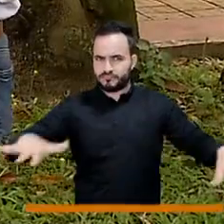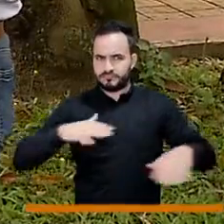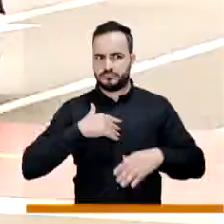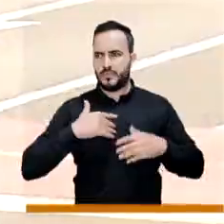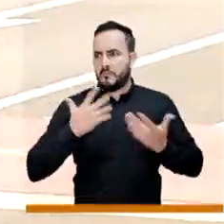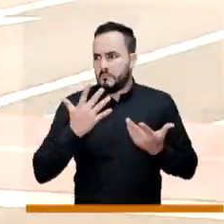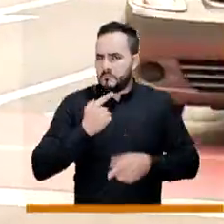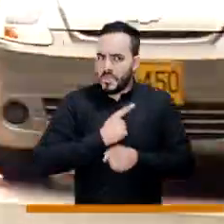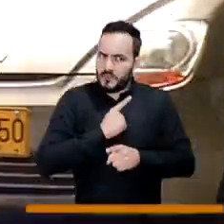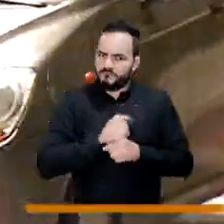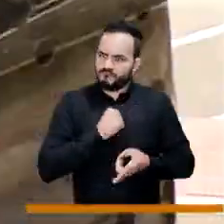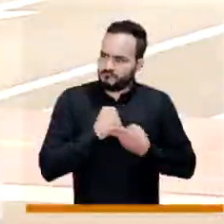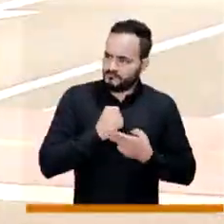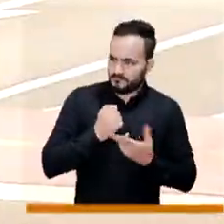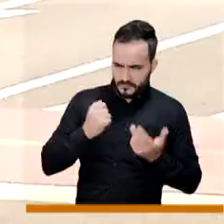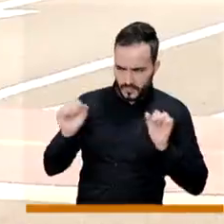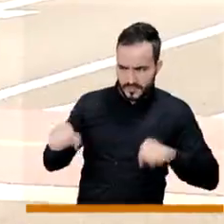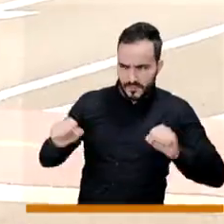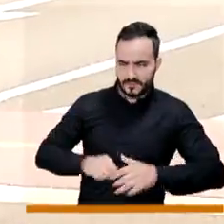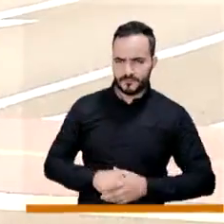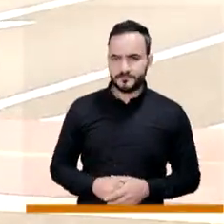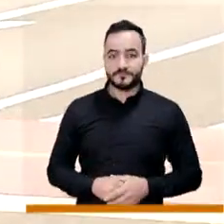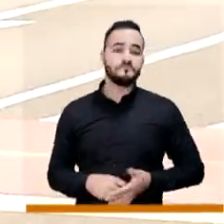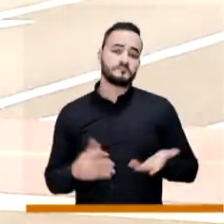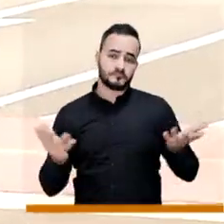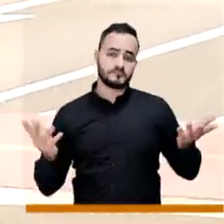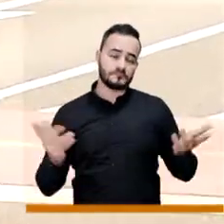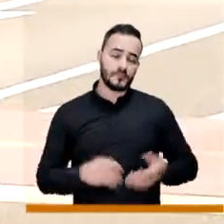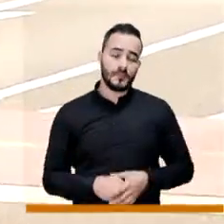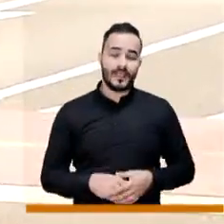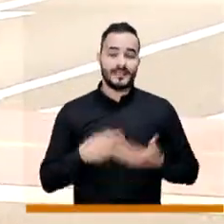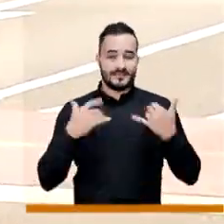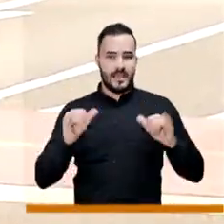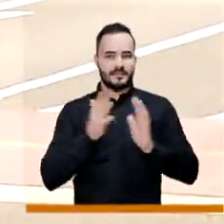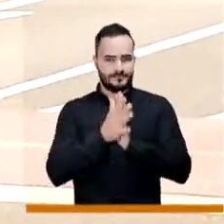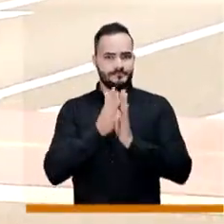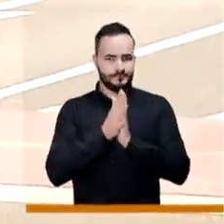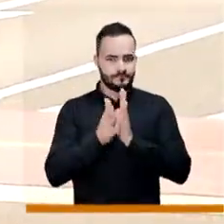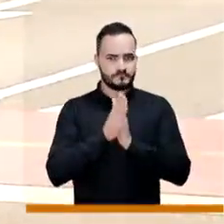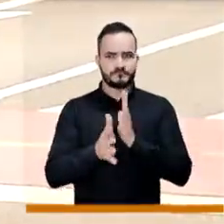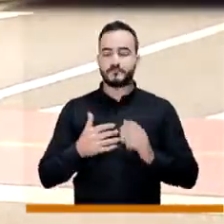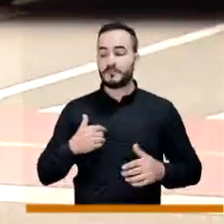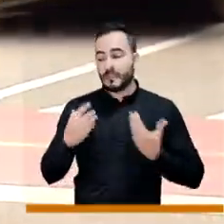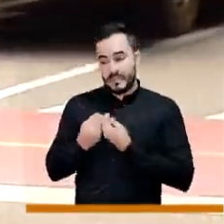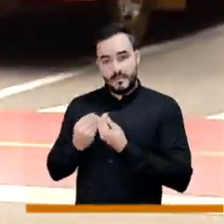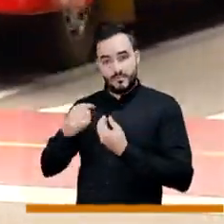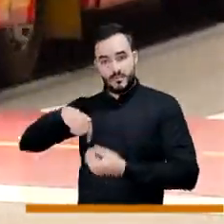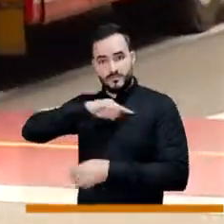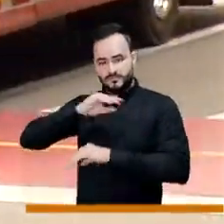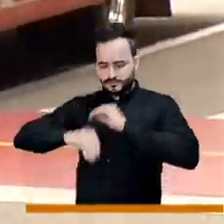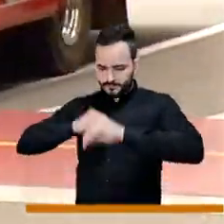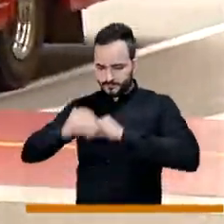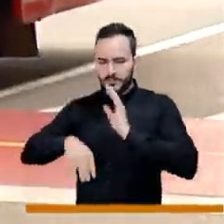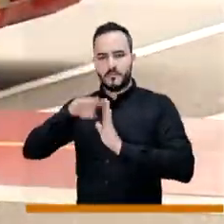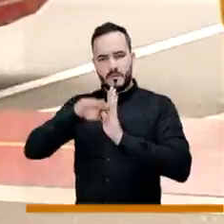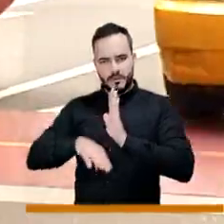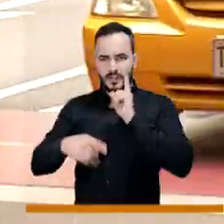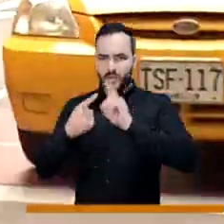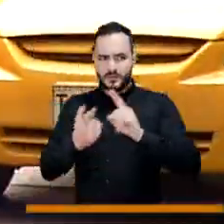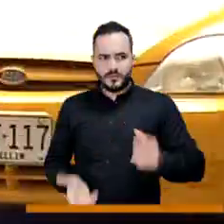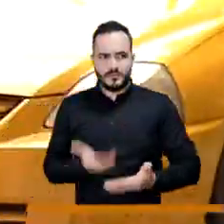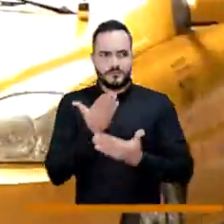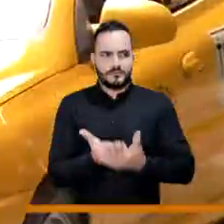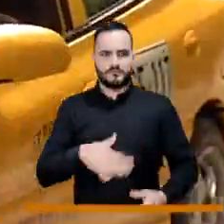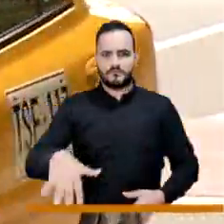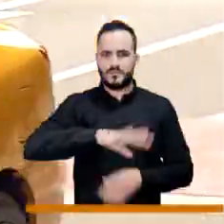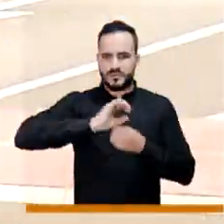ciudad de Medellín? Sí, efectivamente hemos presentado con nuestro equipo la política de eficiencia energética para la ciudad de Medellín,